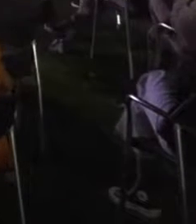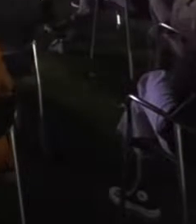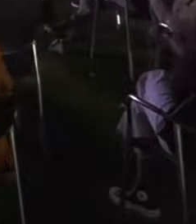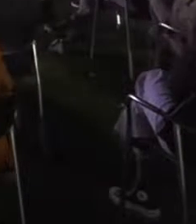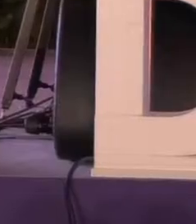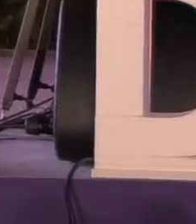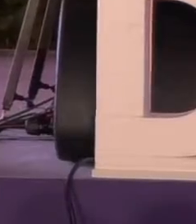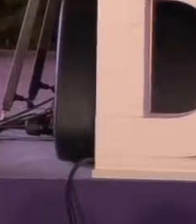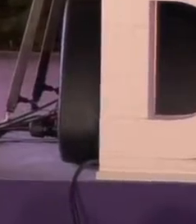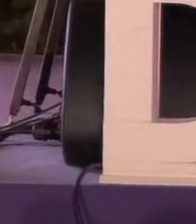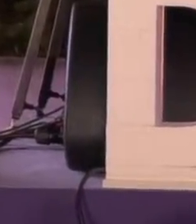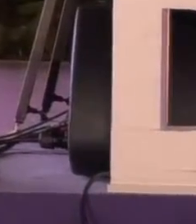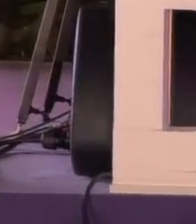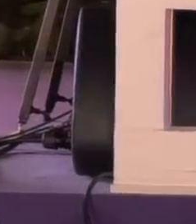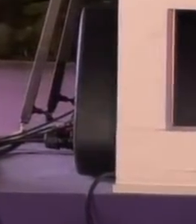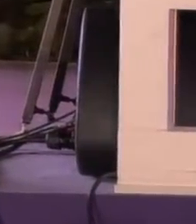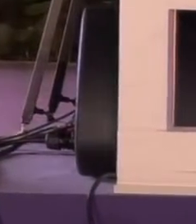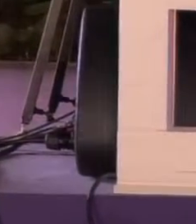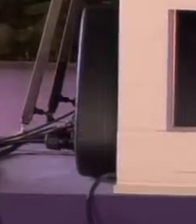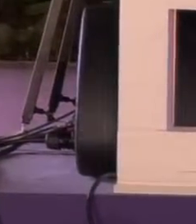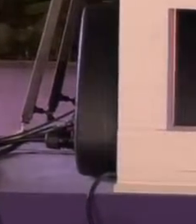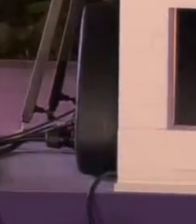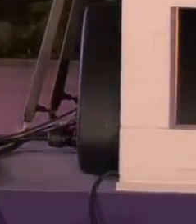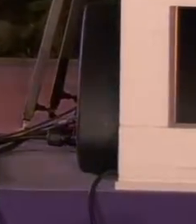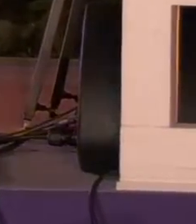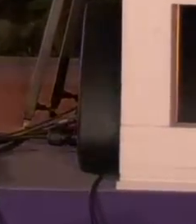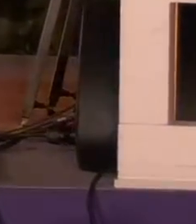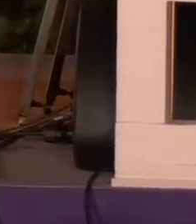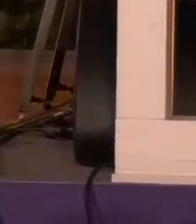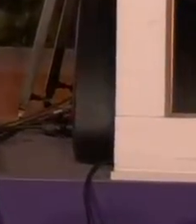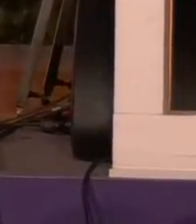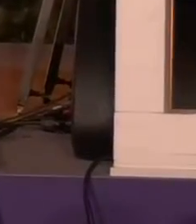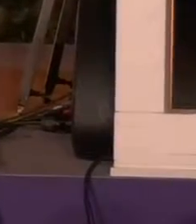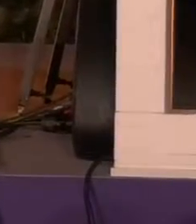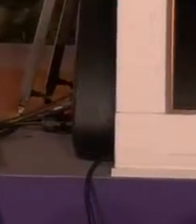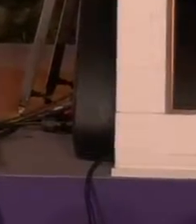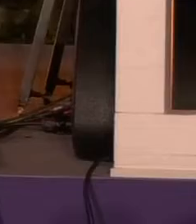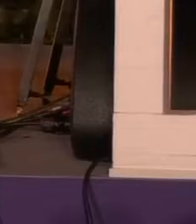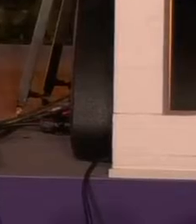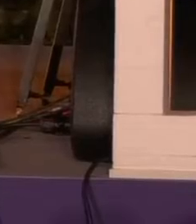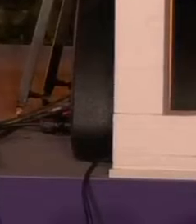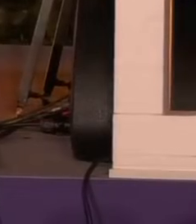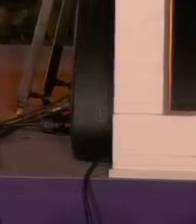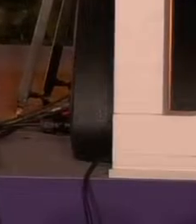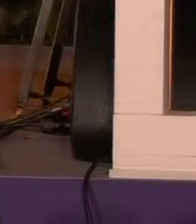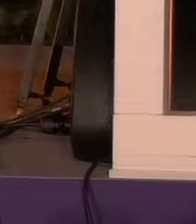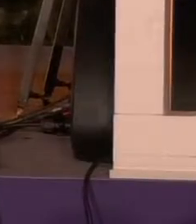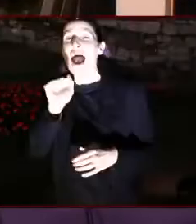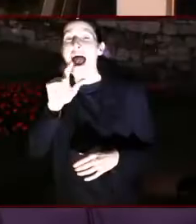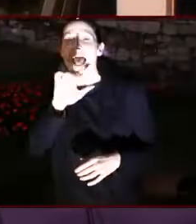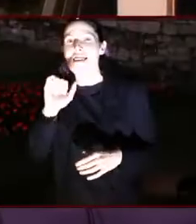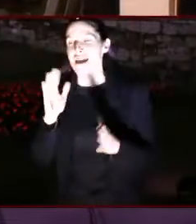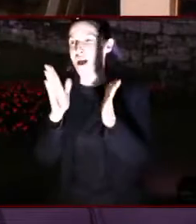Bueno, qué emoción. Preciosa canción, ¿eh? Ali, este fortísimo aplauso es para